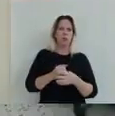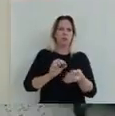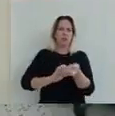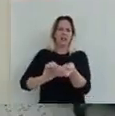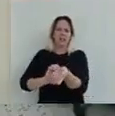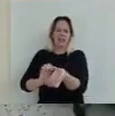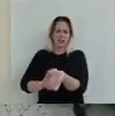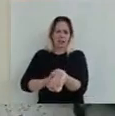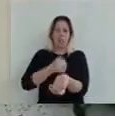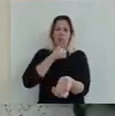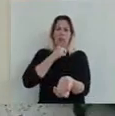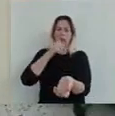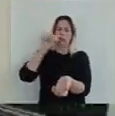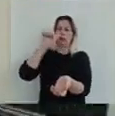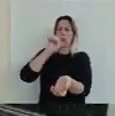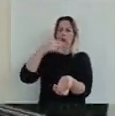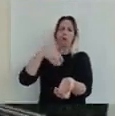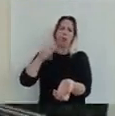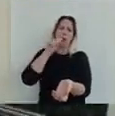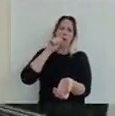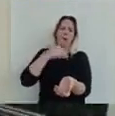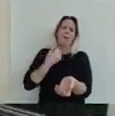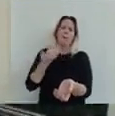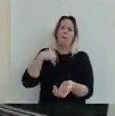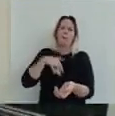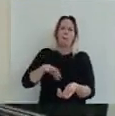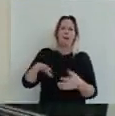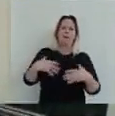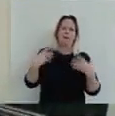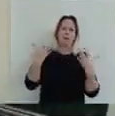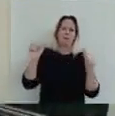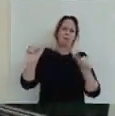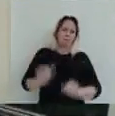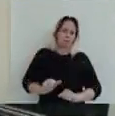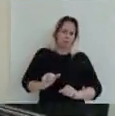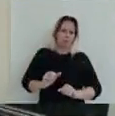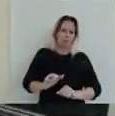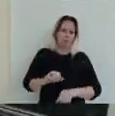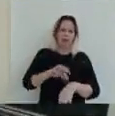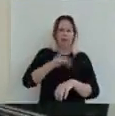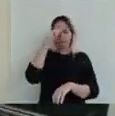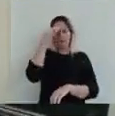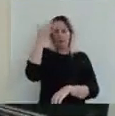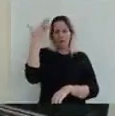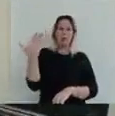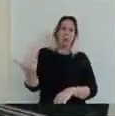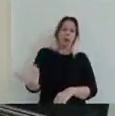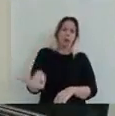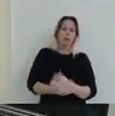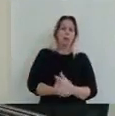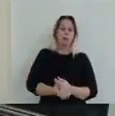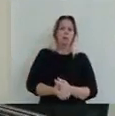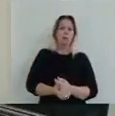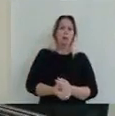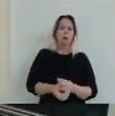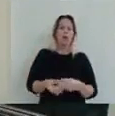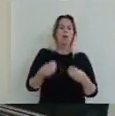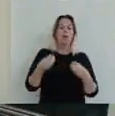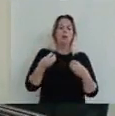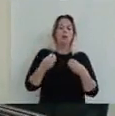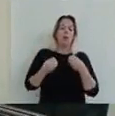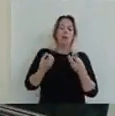De ahí el fundamento y la necesidad de conocer las medidas y los procedimientos que está tomando la empresa Agua de